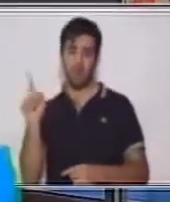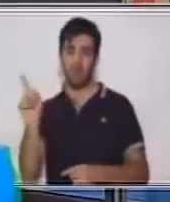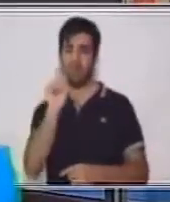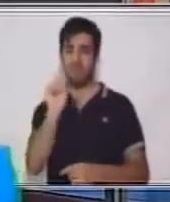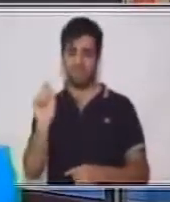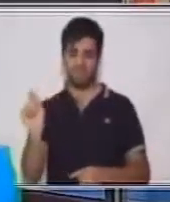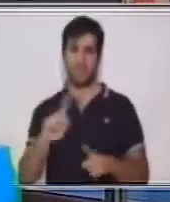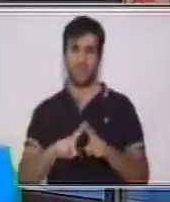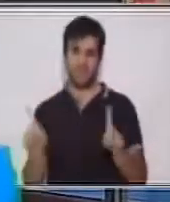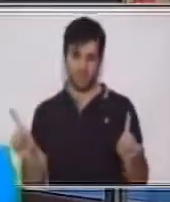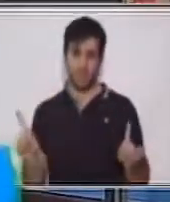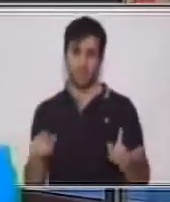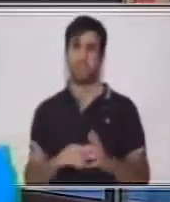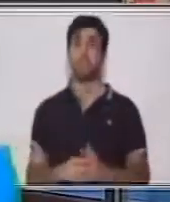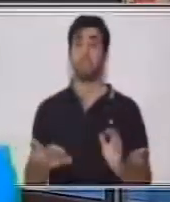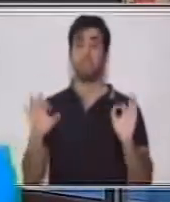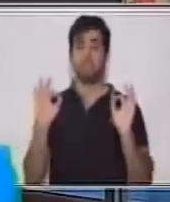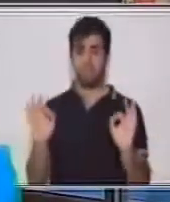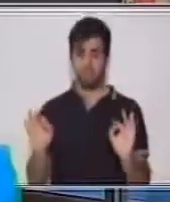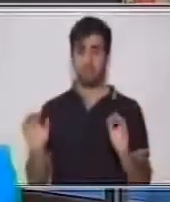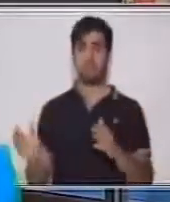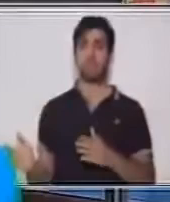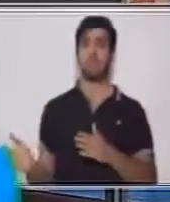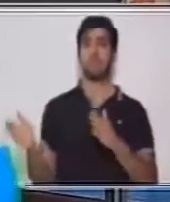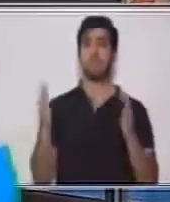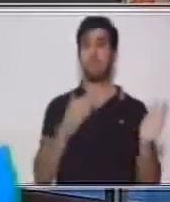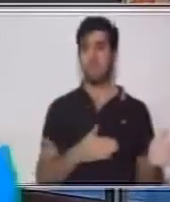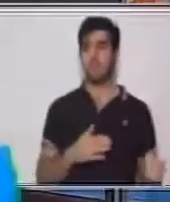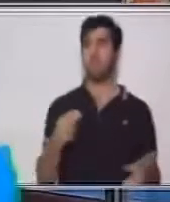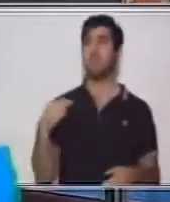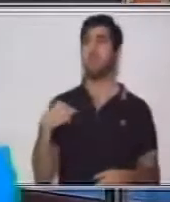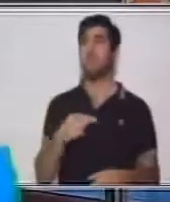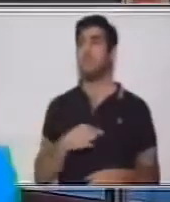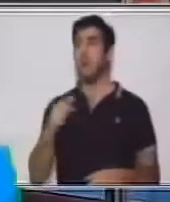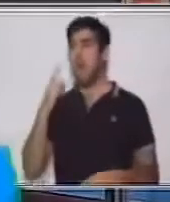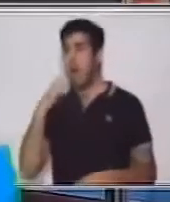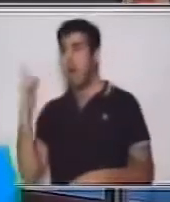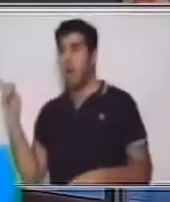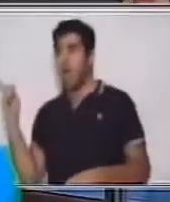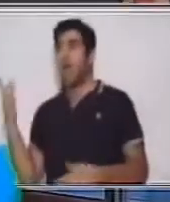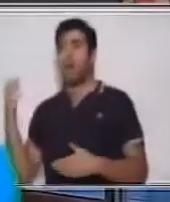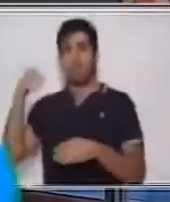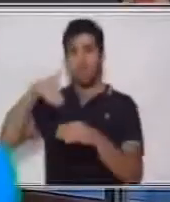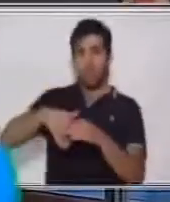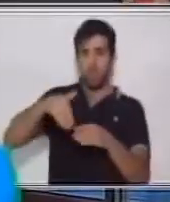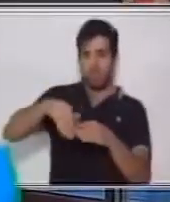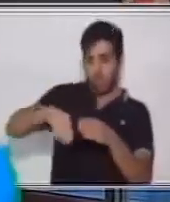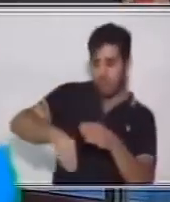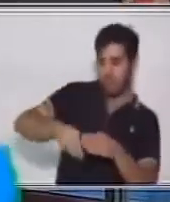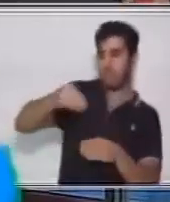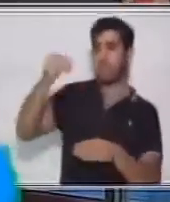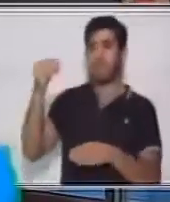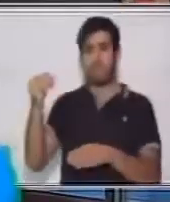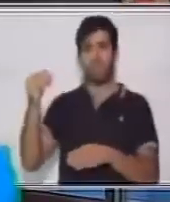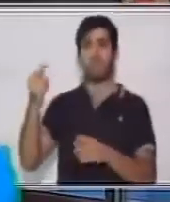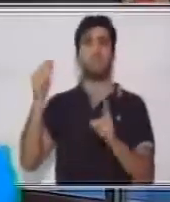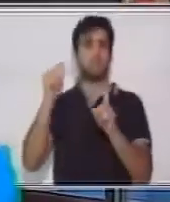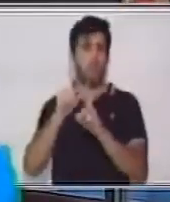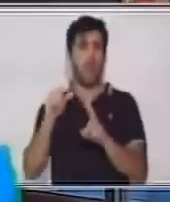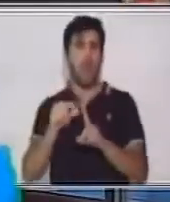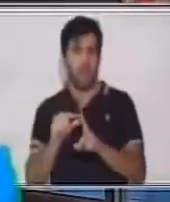paraguas. Ahora bien, también he traído un sobre preguntón que trae unas